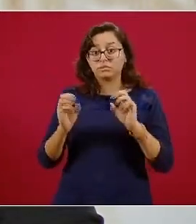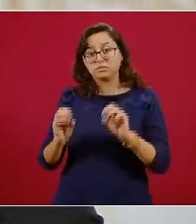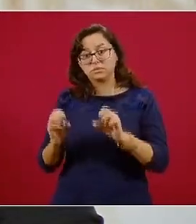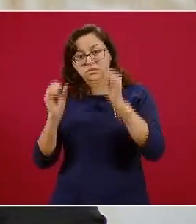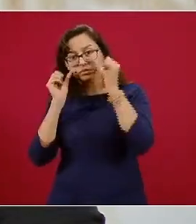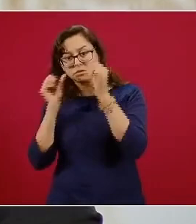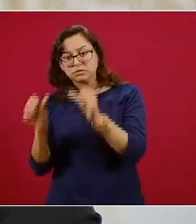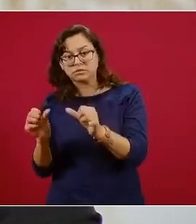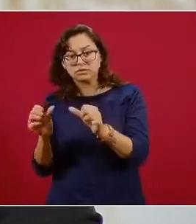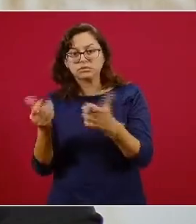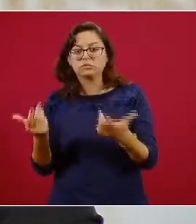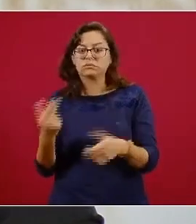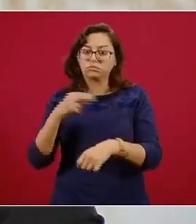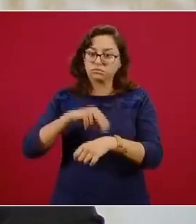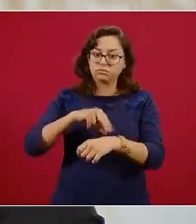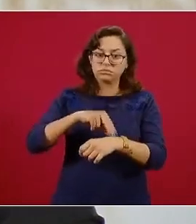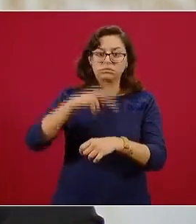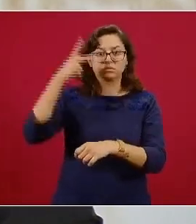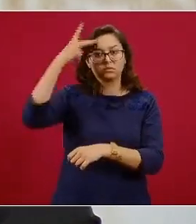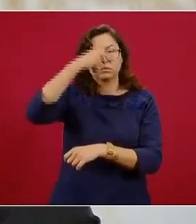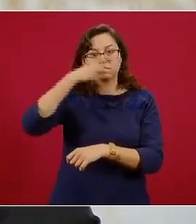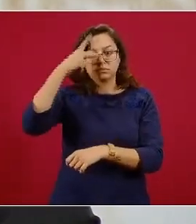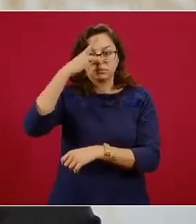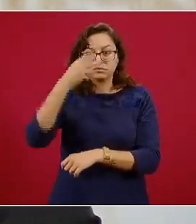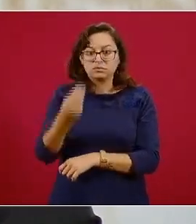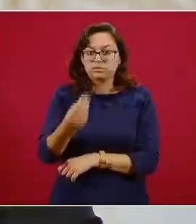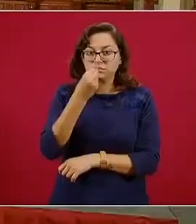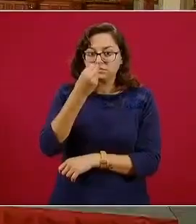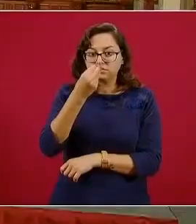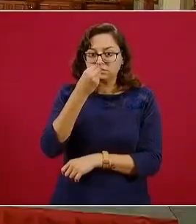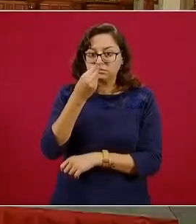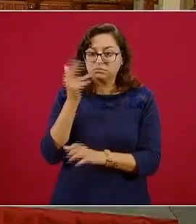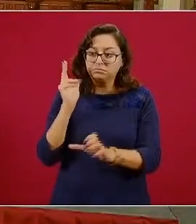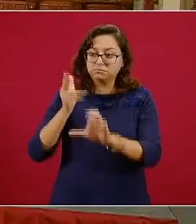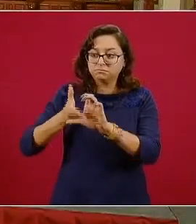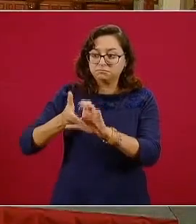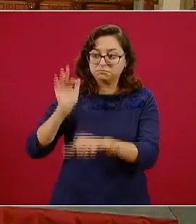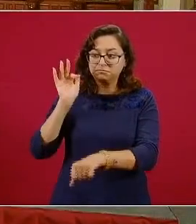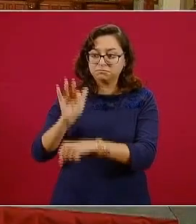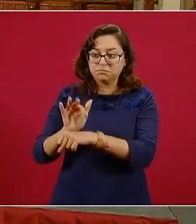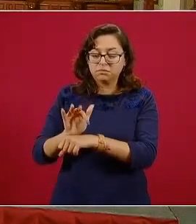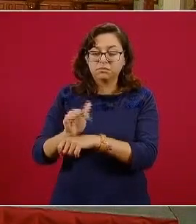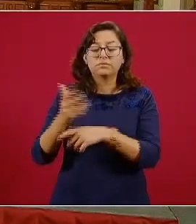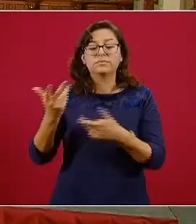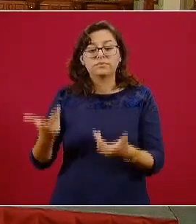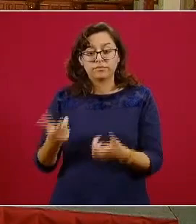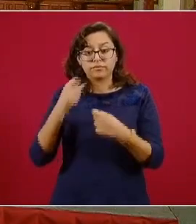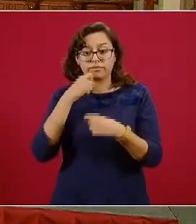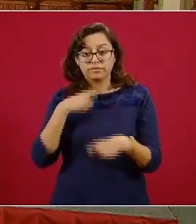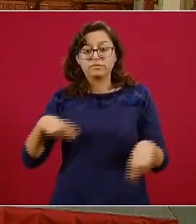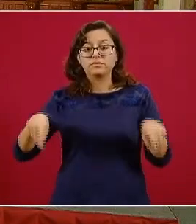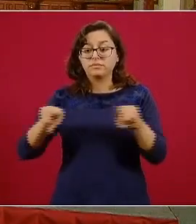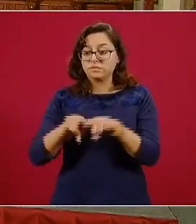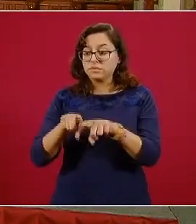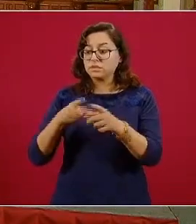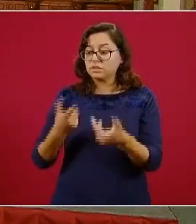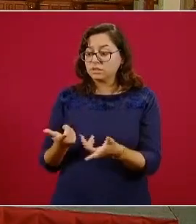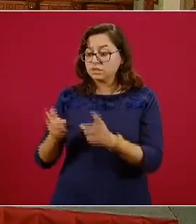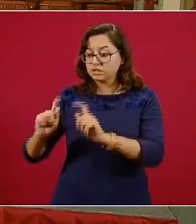cual puede ser médica, psicológica, de alimentación o de alojamiento, otorgarle la representación